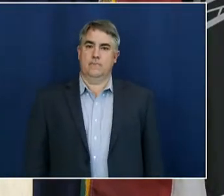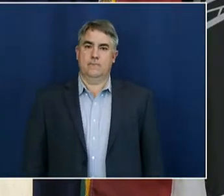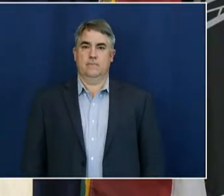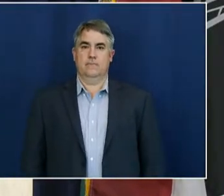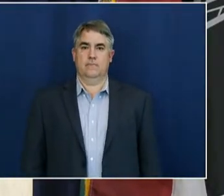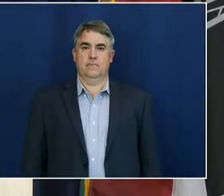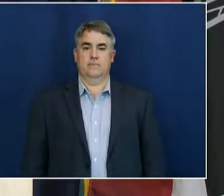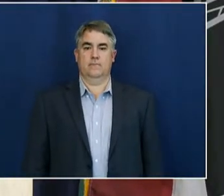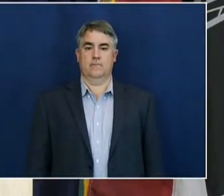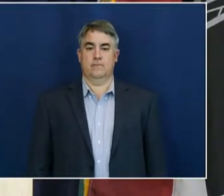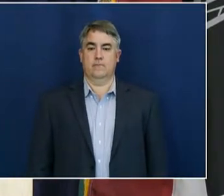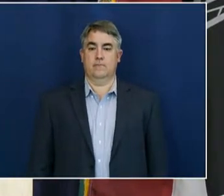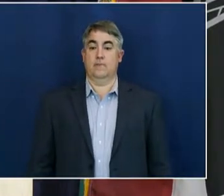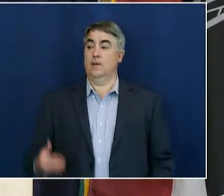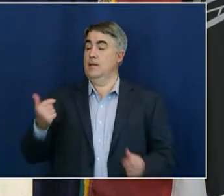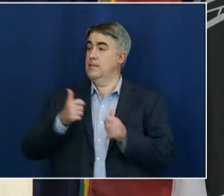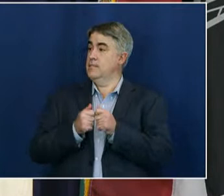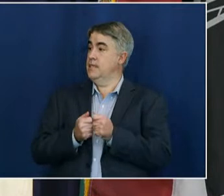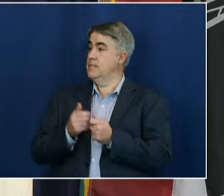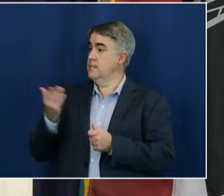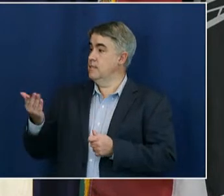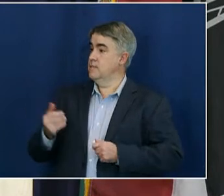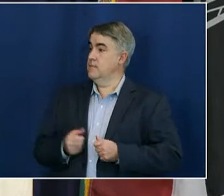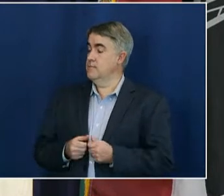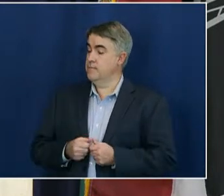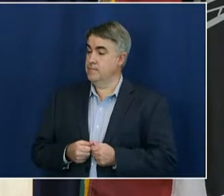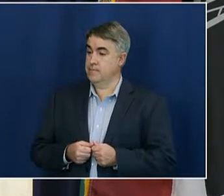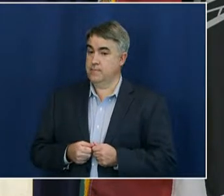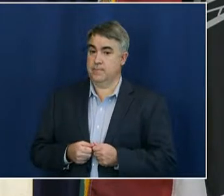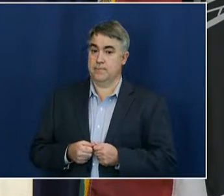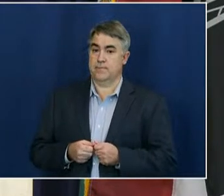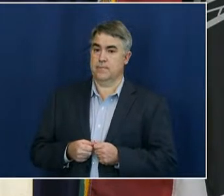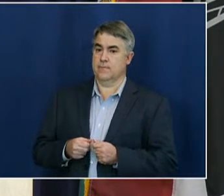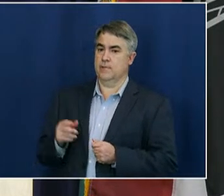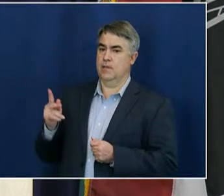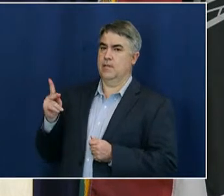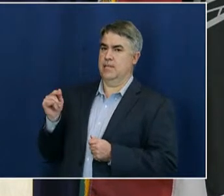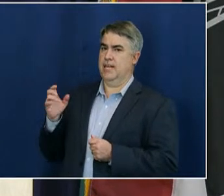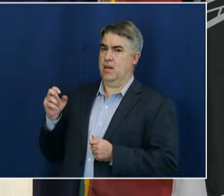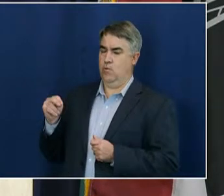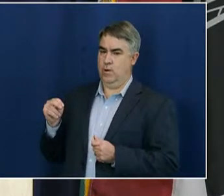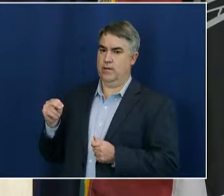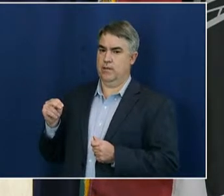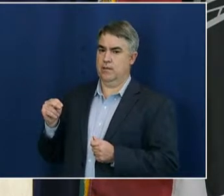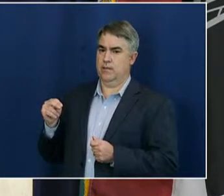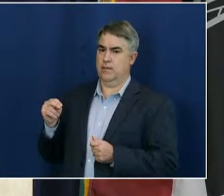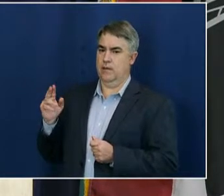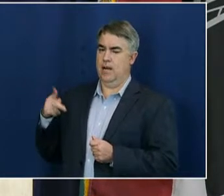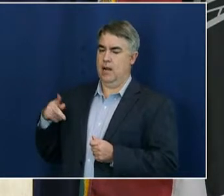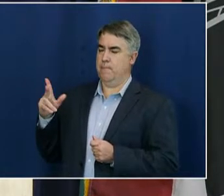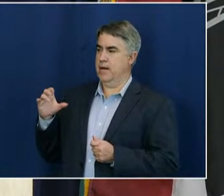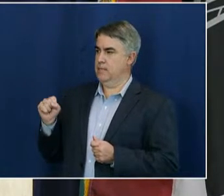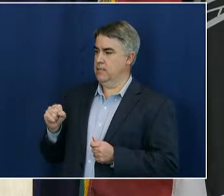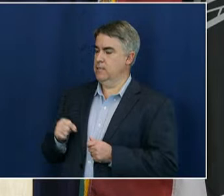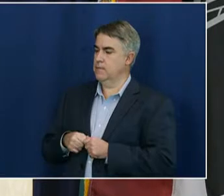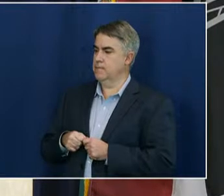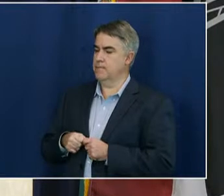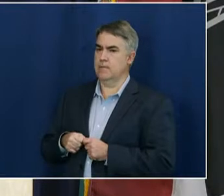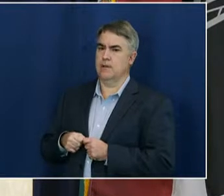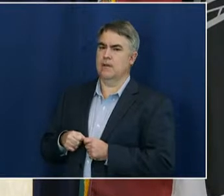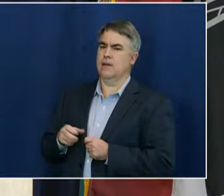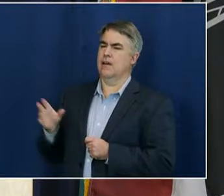Thank you. Go to our next texting question. The next question is from Taryn Mento with KPBS. Why is the